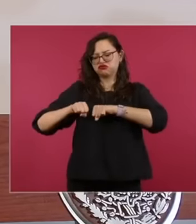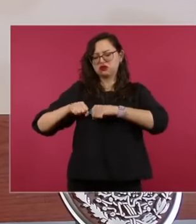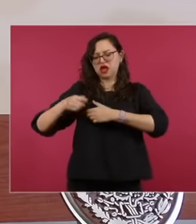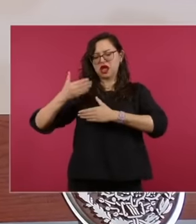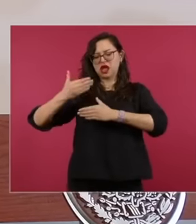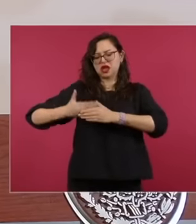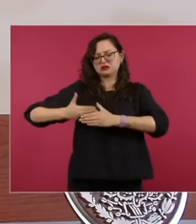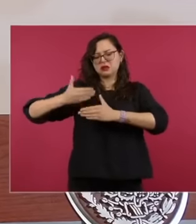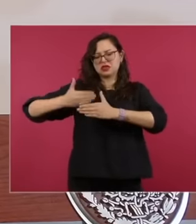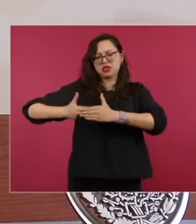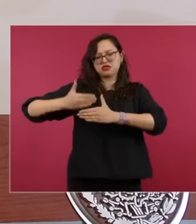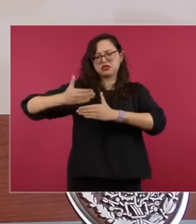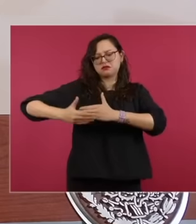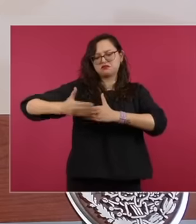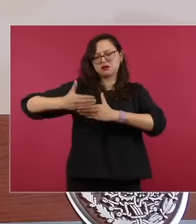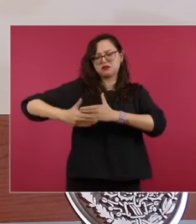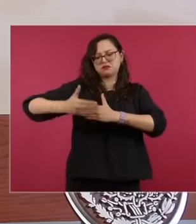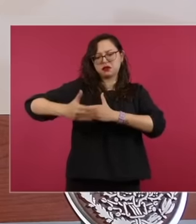Y